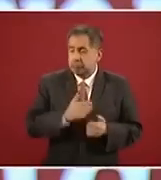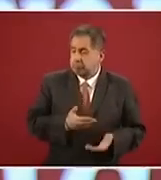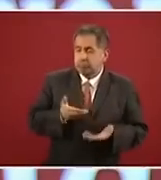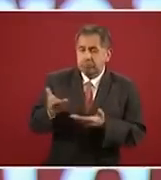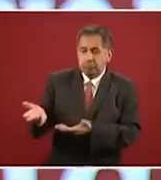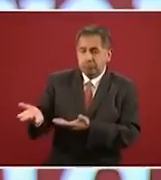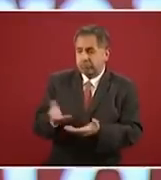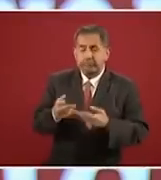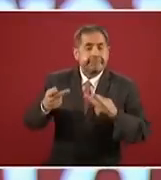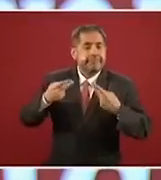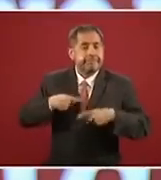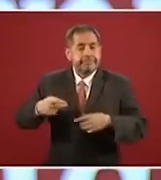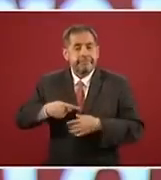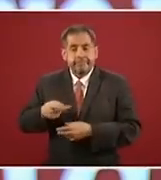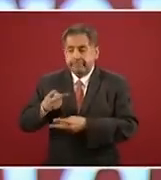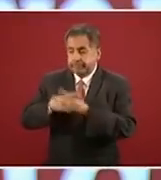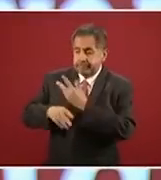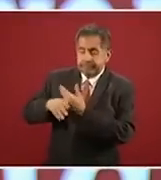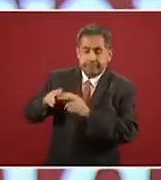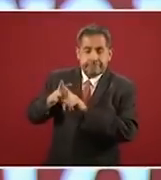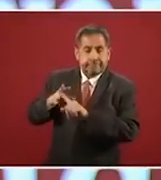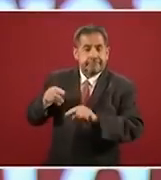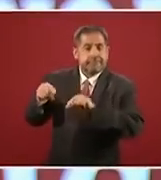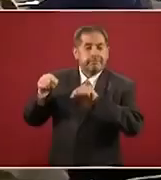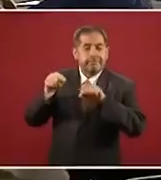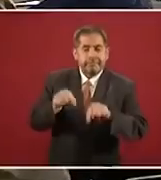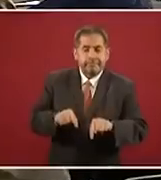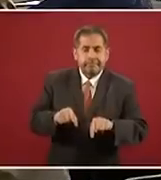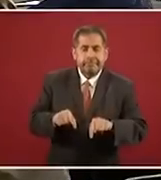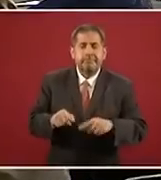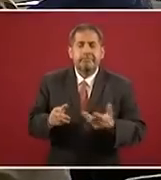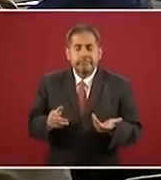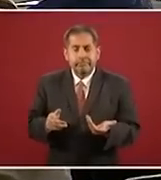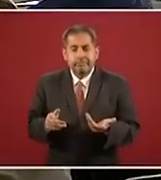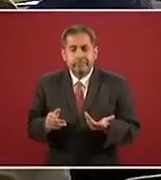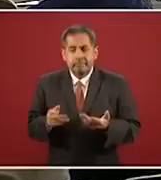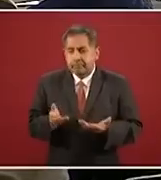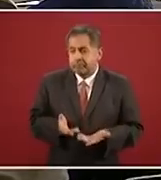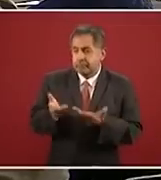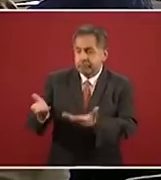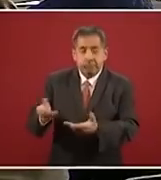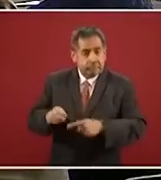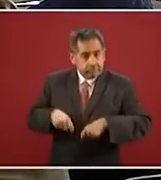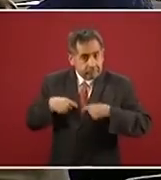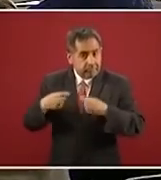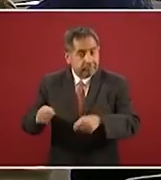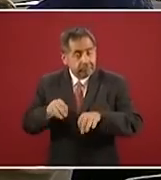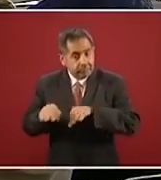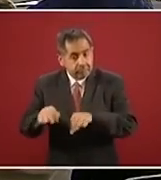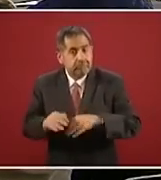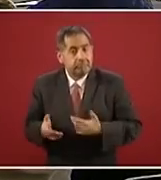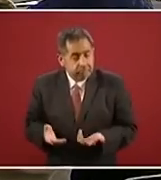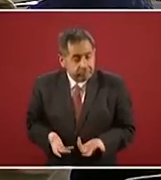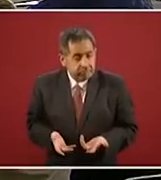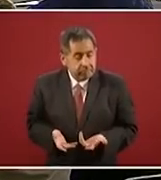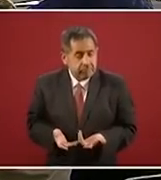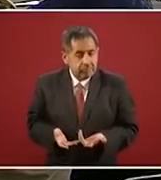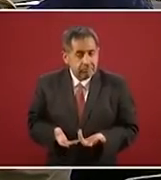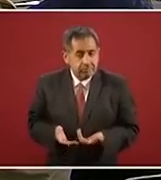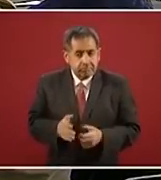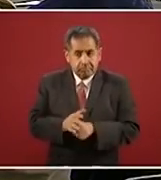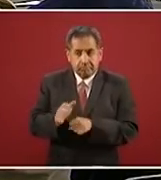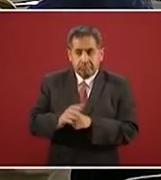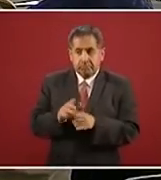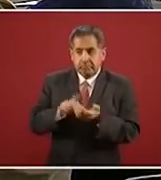persona migrante en méxico tiene que hacemos presumidos él ofrece empleo para